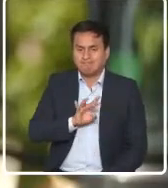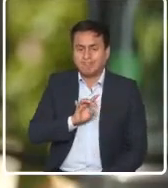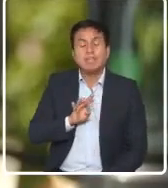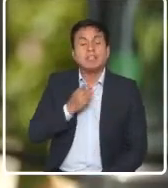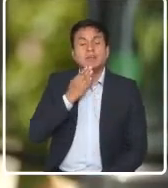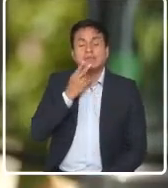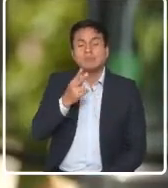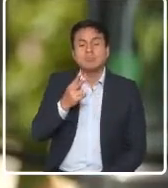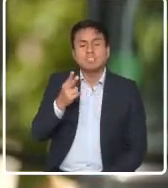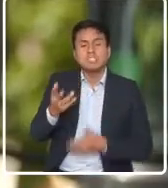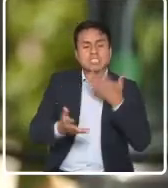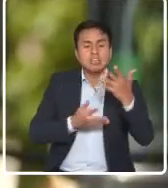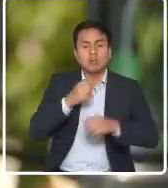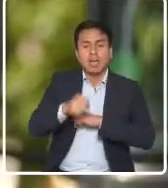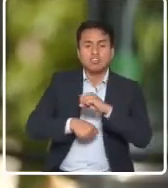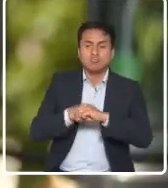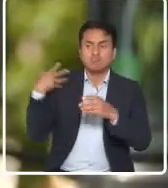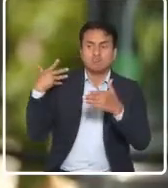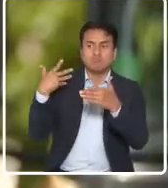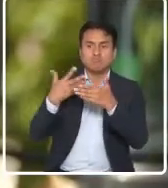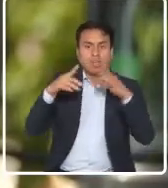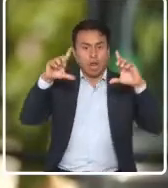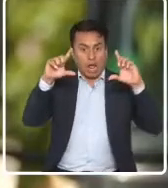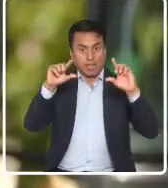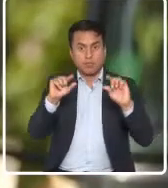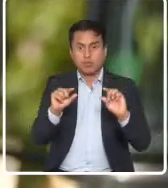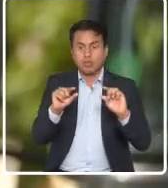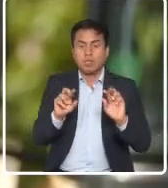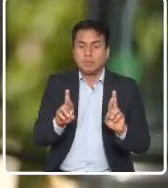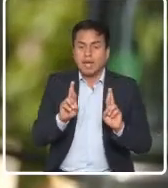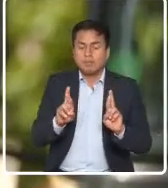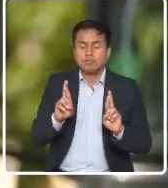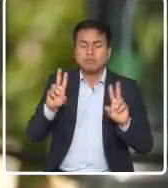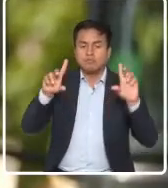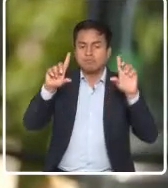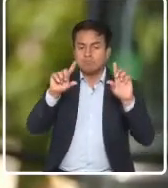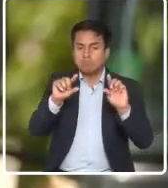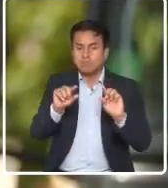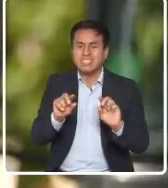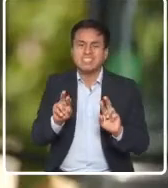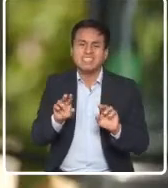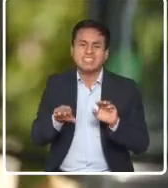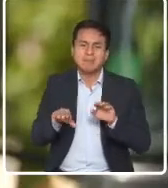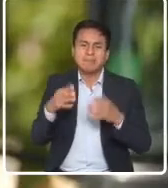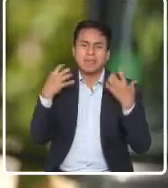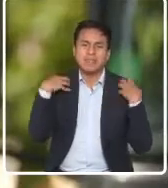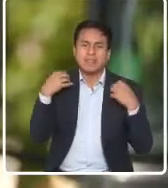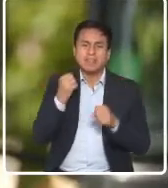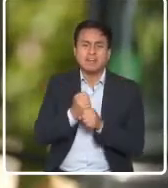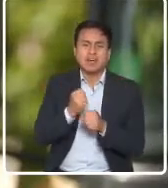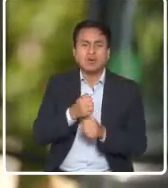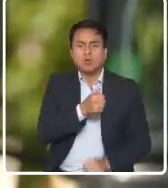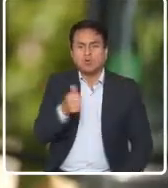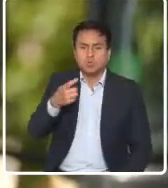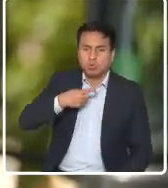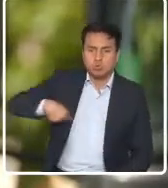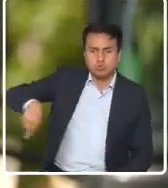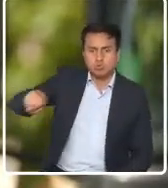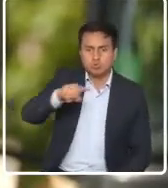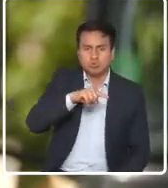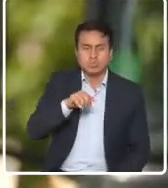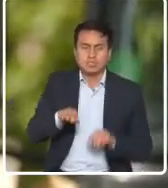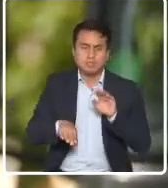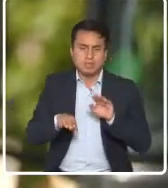vemos la cantidad de incendios, estos han disminuido. Esperemos que esto se mantenga así, pero eso depende del trabajo de todos nosotros.